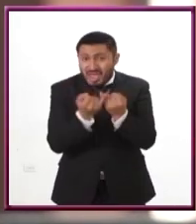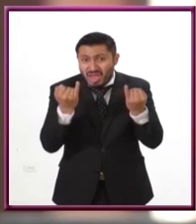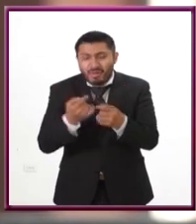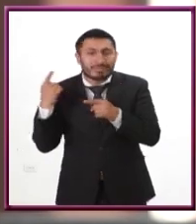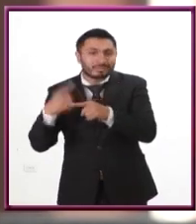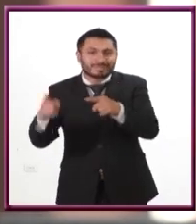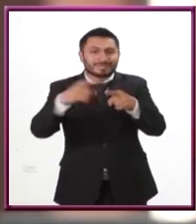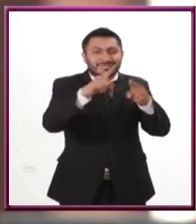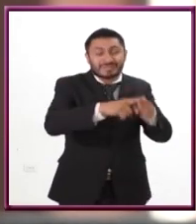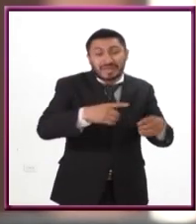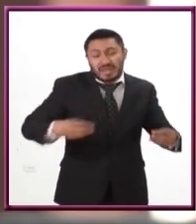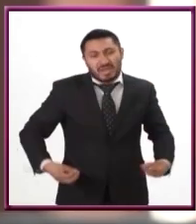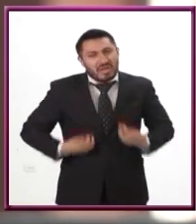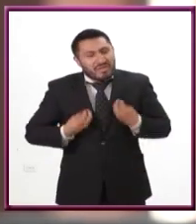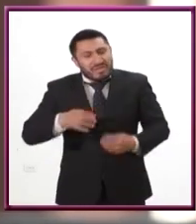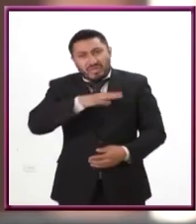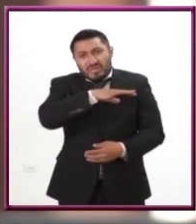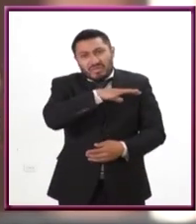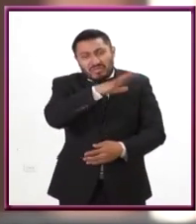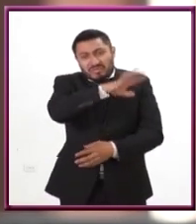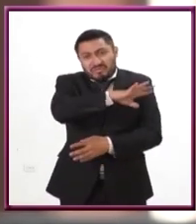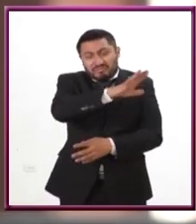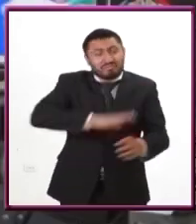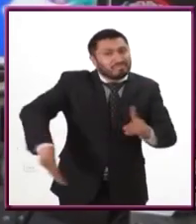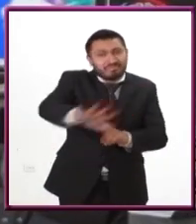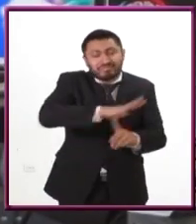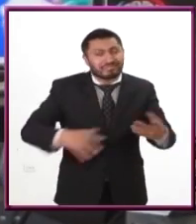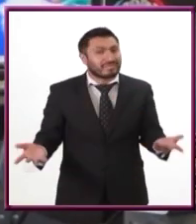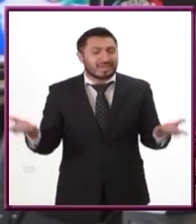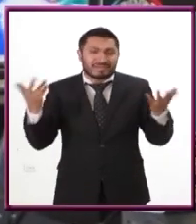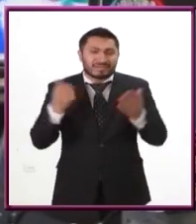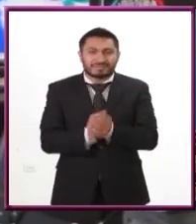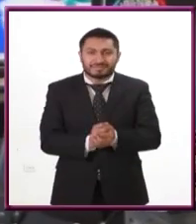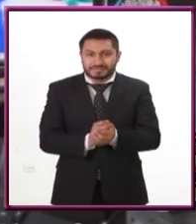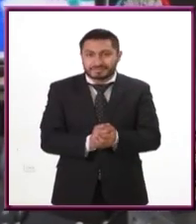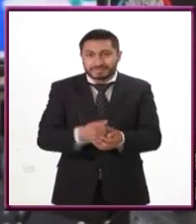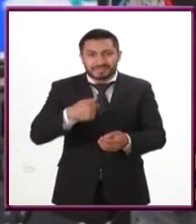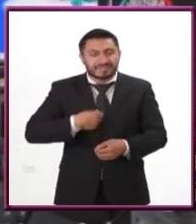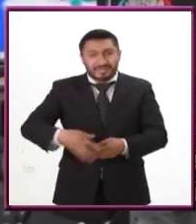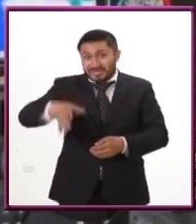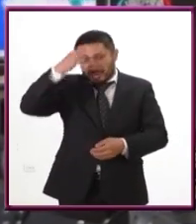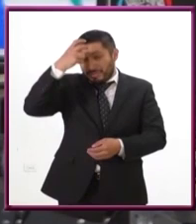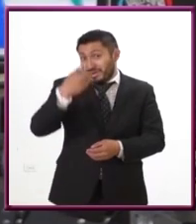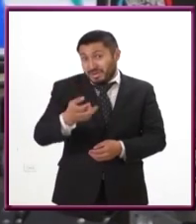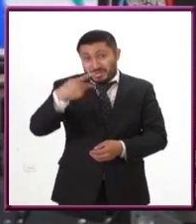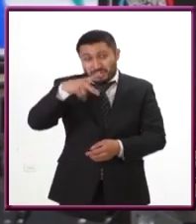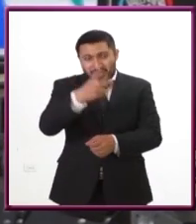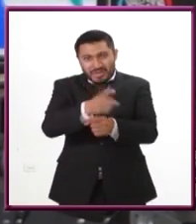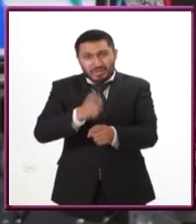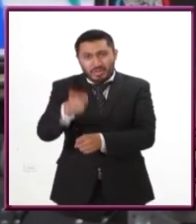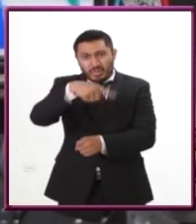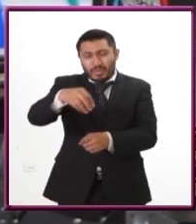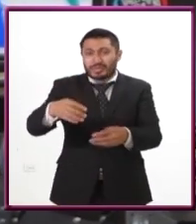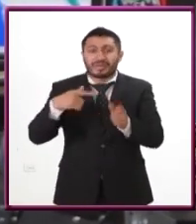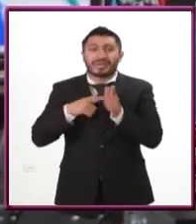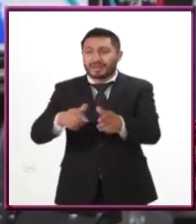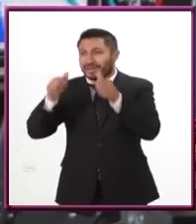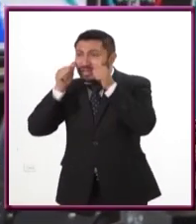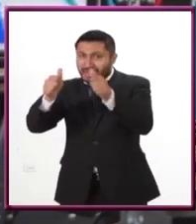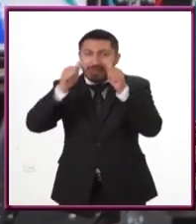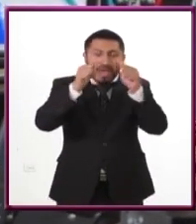humana como la diversidad para la vida en general. Y yo con esto me quedo, pero los invito a que